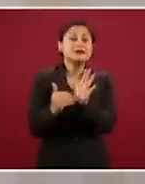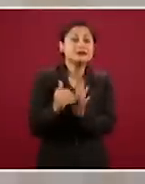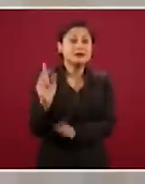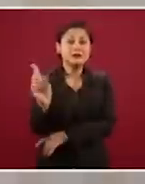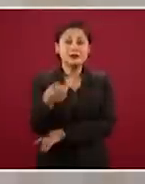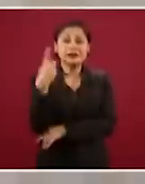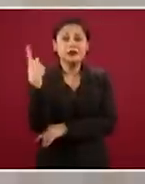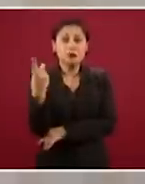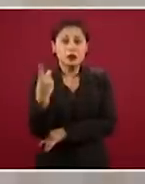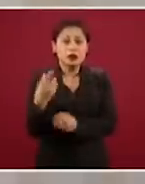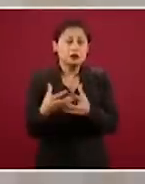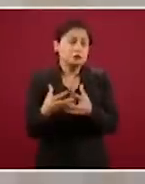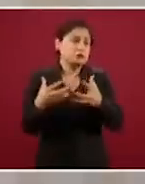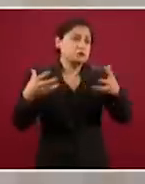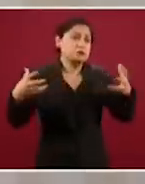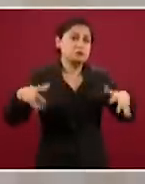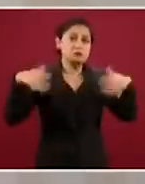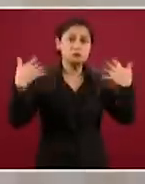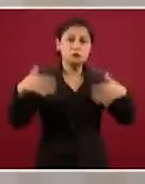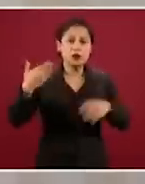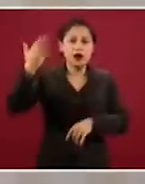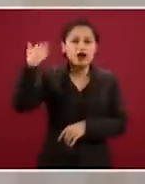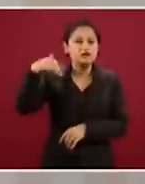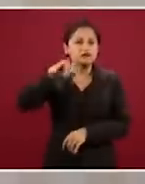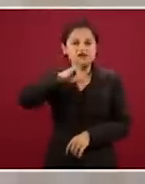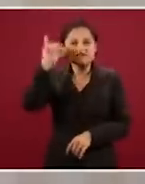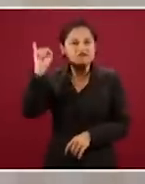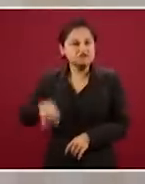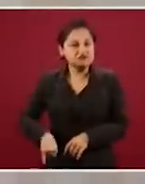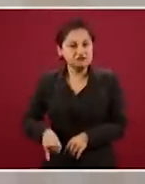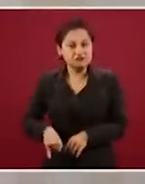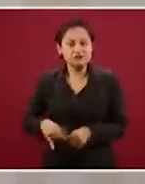Nunca se había recibido tanto dinero de